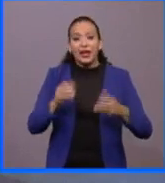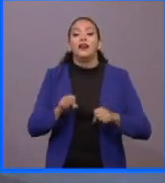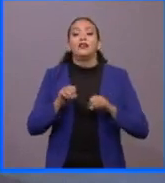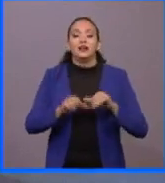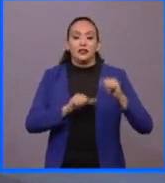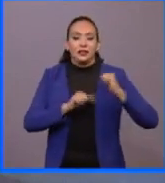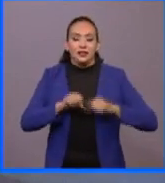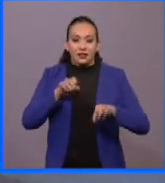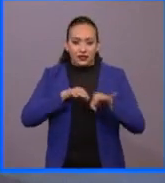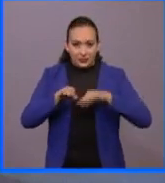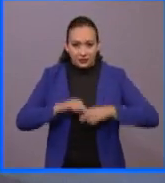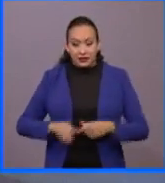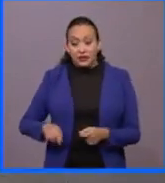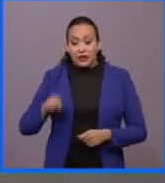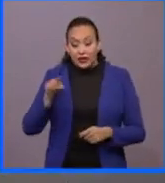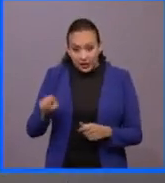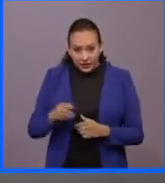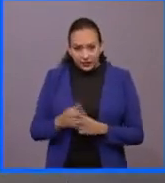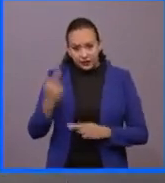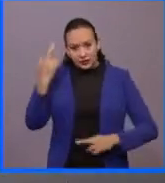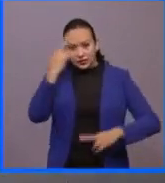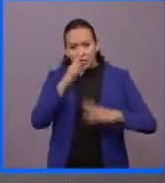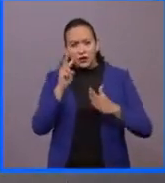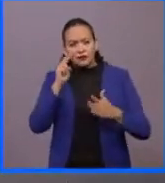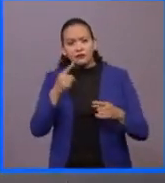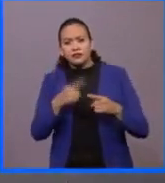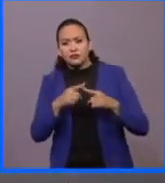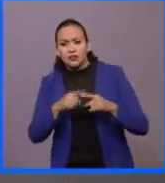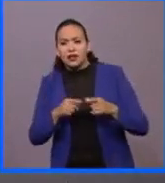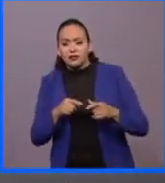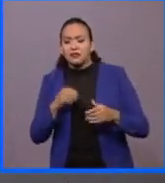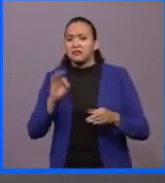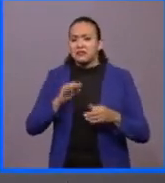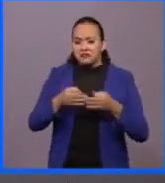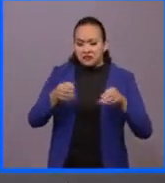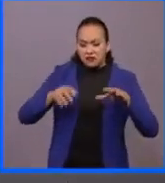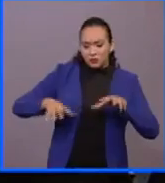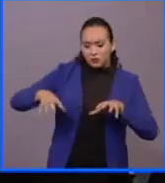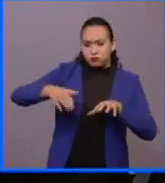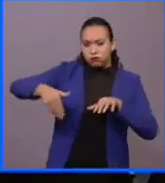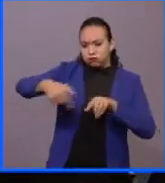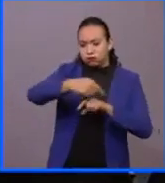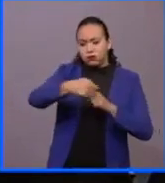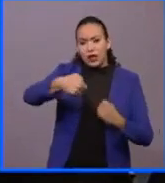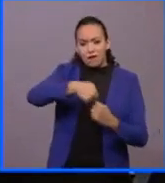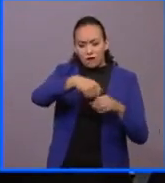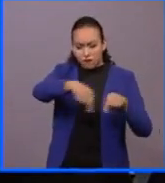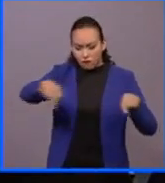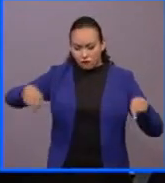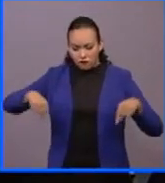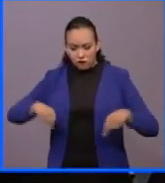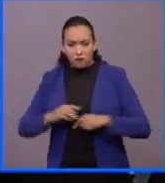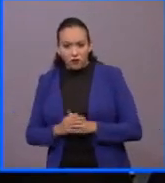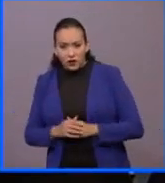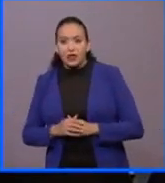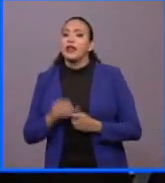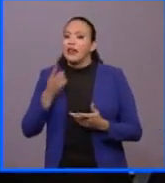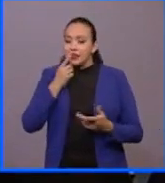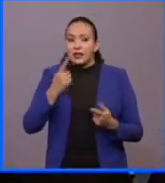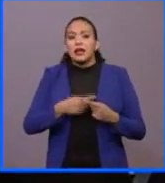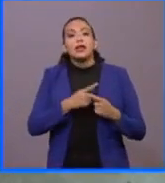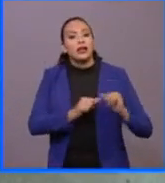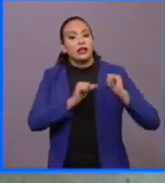del Trabajo, con los que suprime y determina competencias territoriales de las juntas especiales de la Federación y